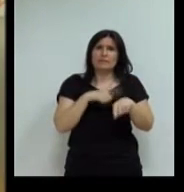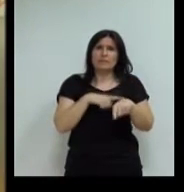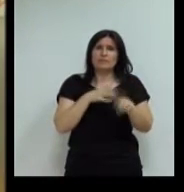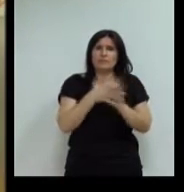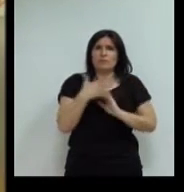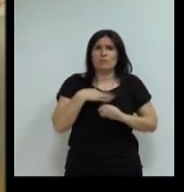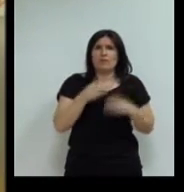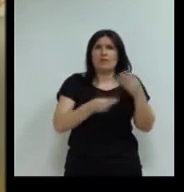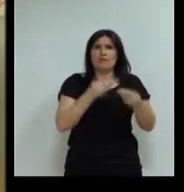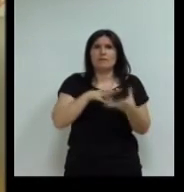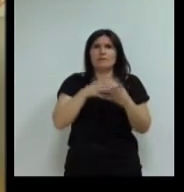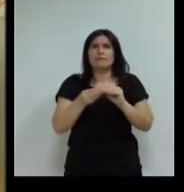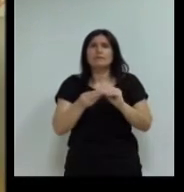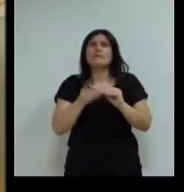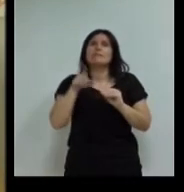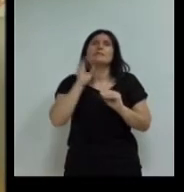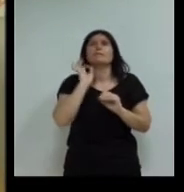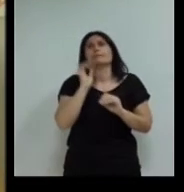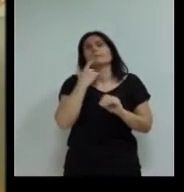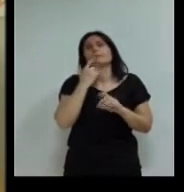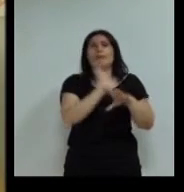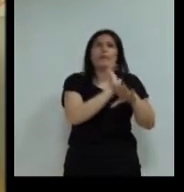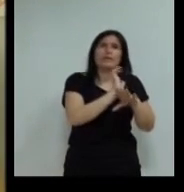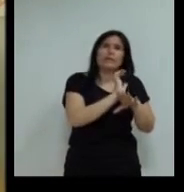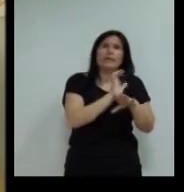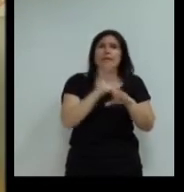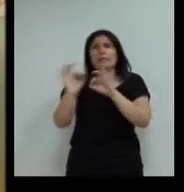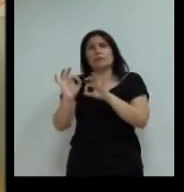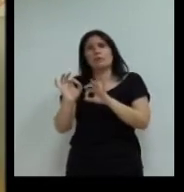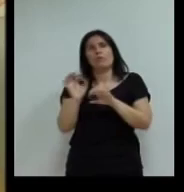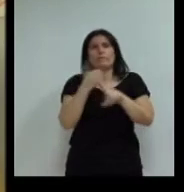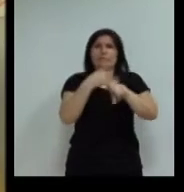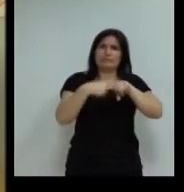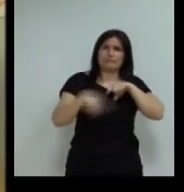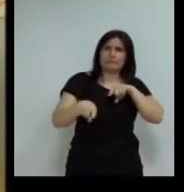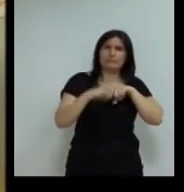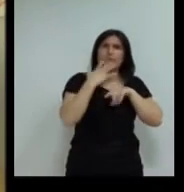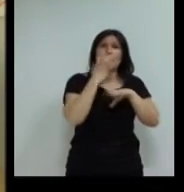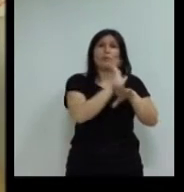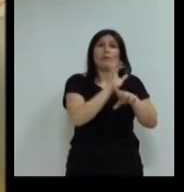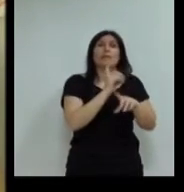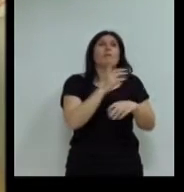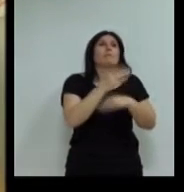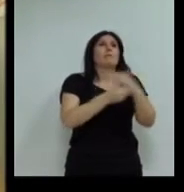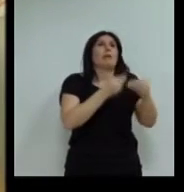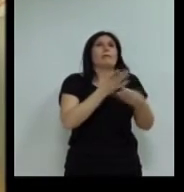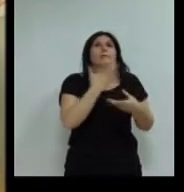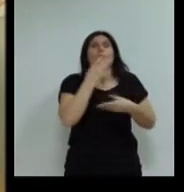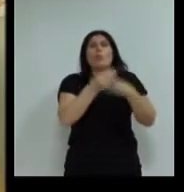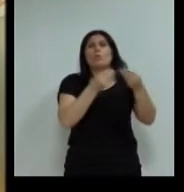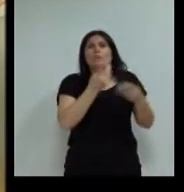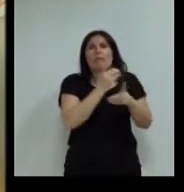que el teatro es un poco distinto al cine. O sea, el cine, oye, va a estar en un DVD y te puedes permitir, tiene que quedar perfecto. Entonces,